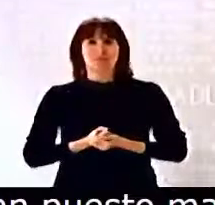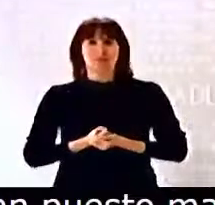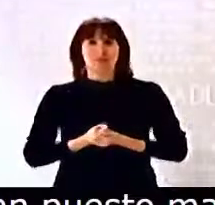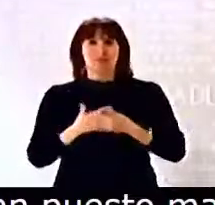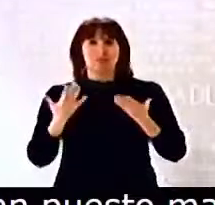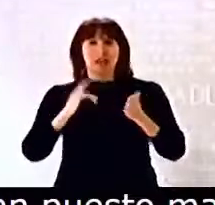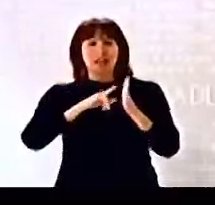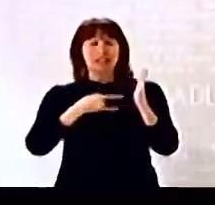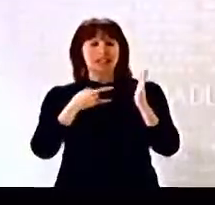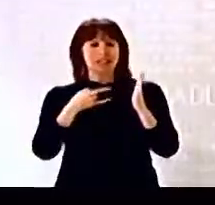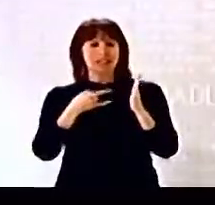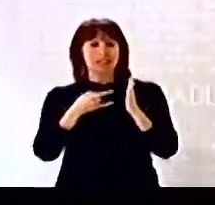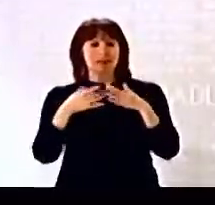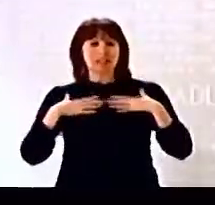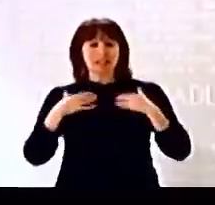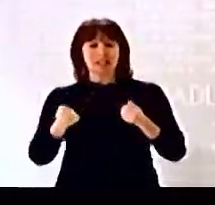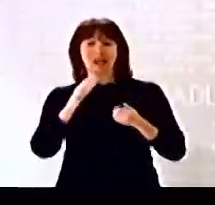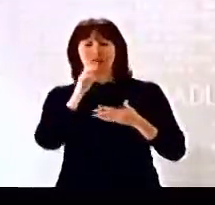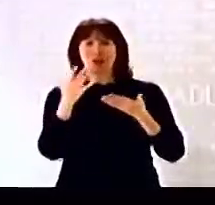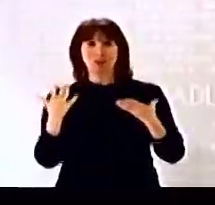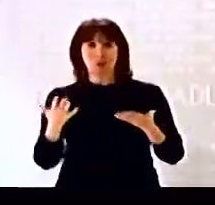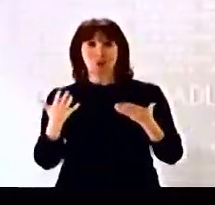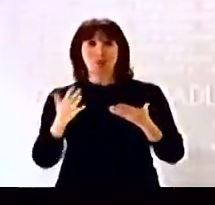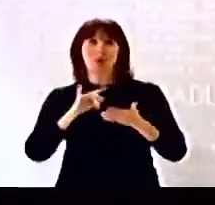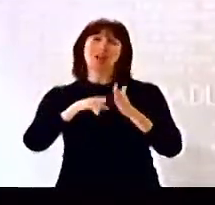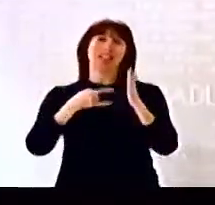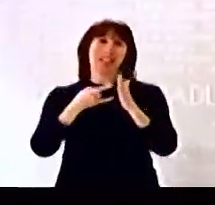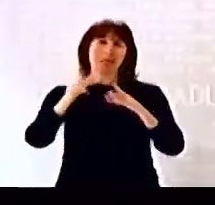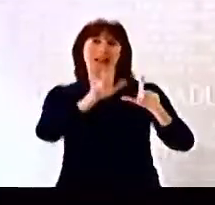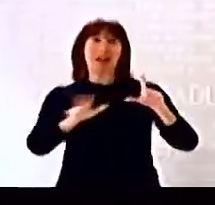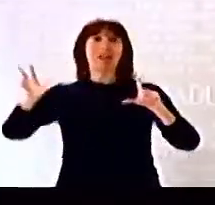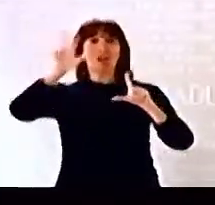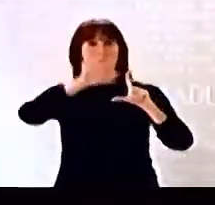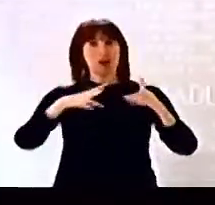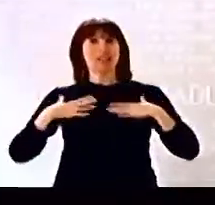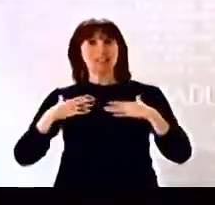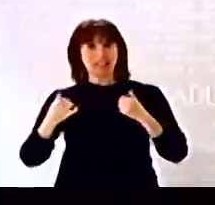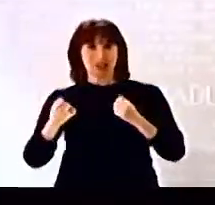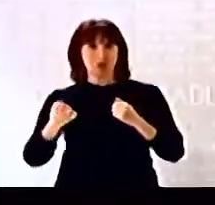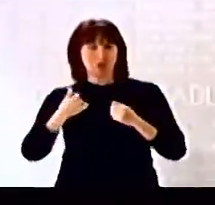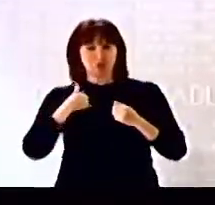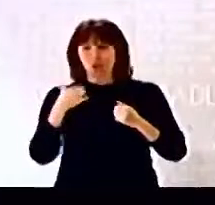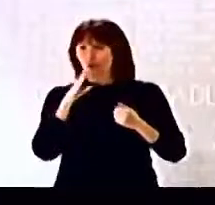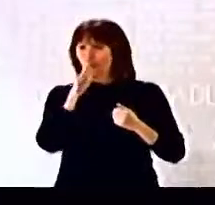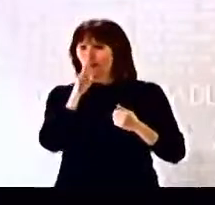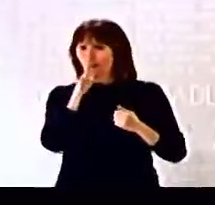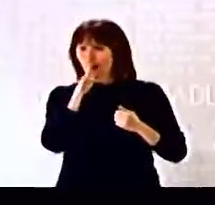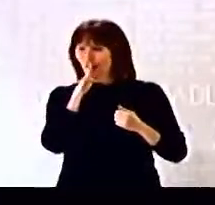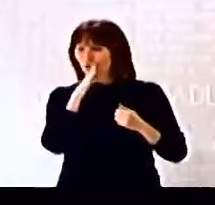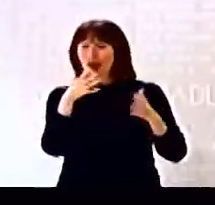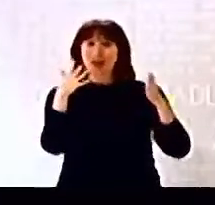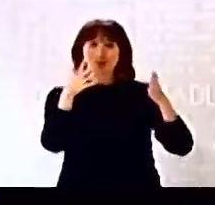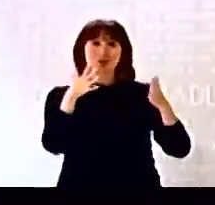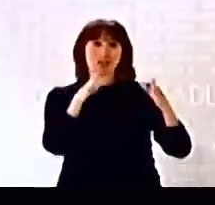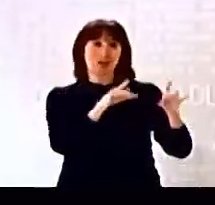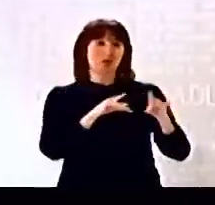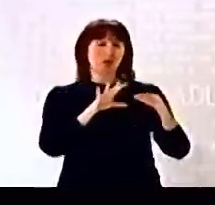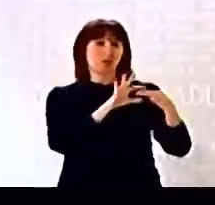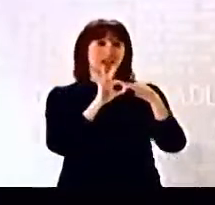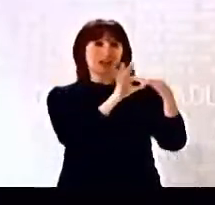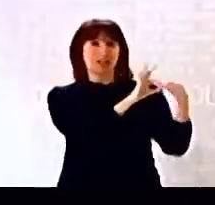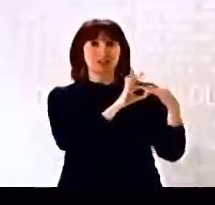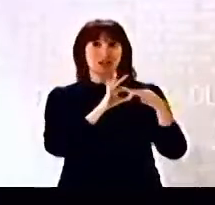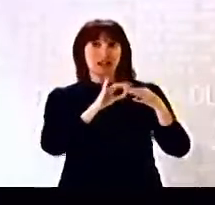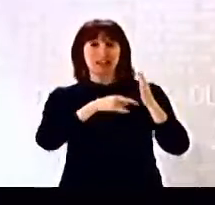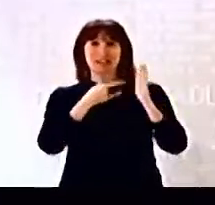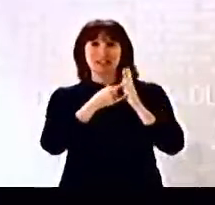El sistema sanitario en este momento, el Sistema Nacional de Salud, acabo de terminar el Consejo Interterritorial del Sistema Nacional